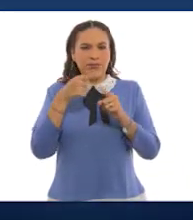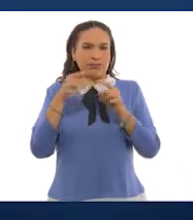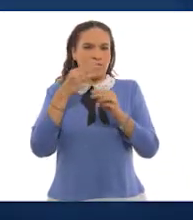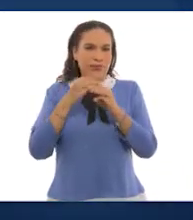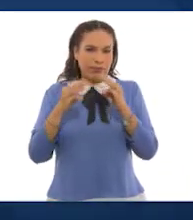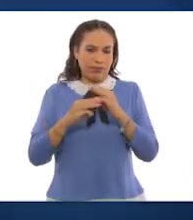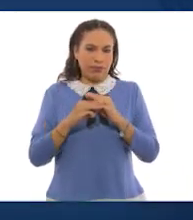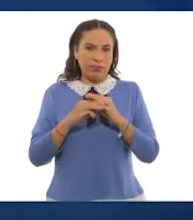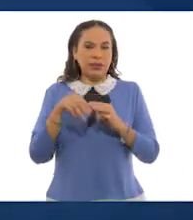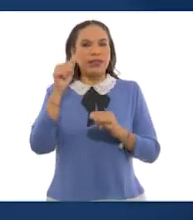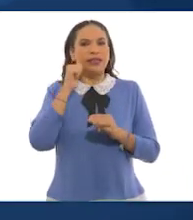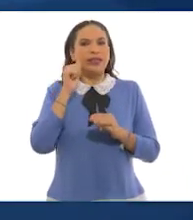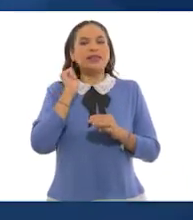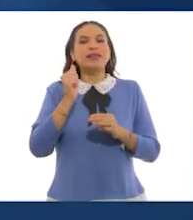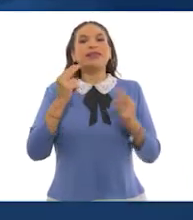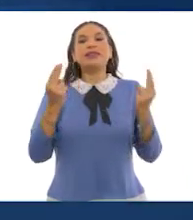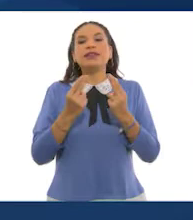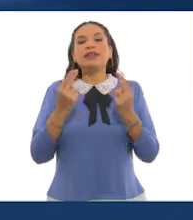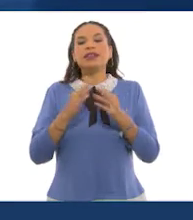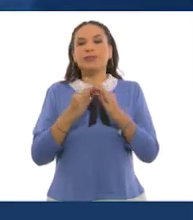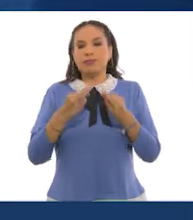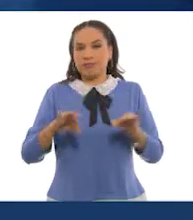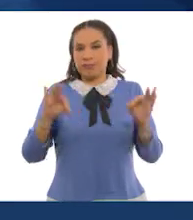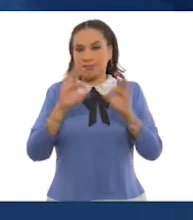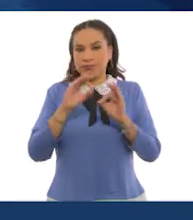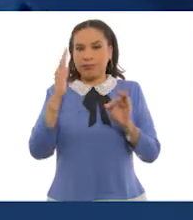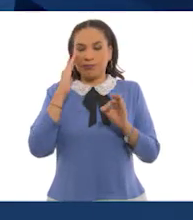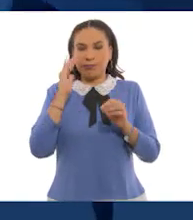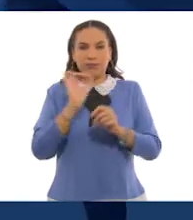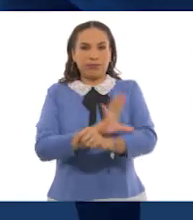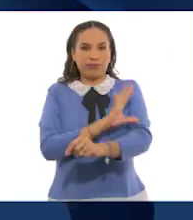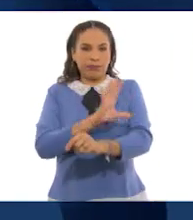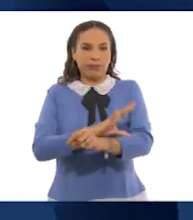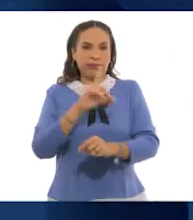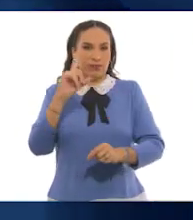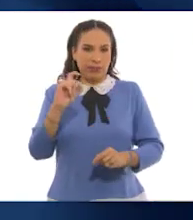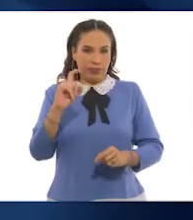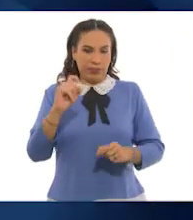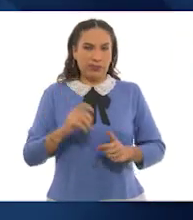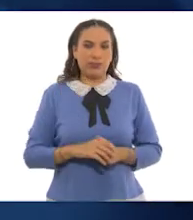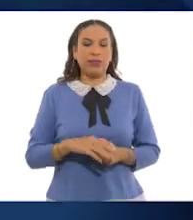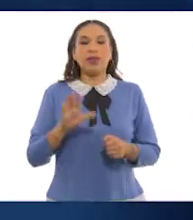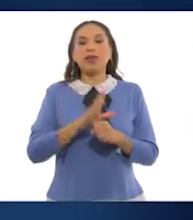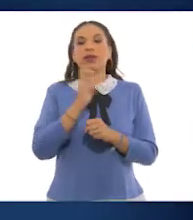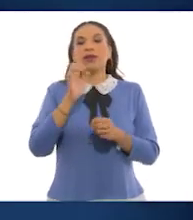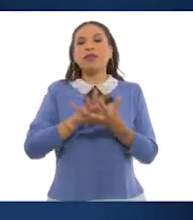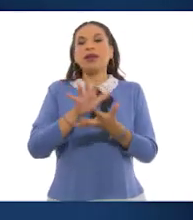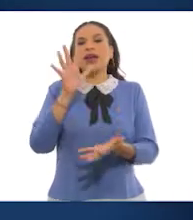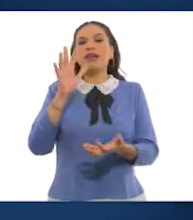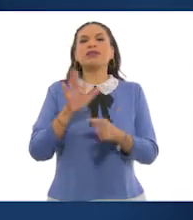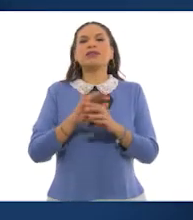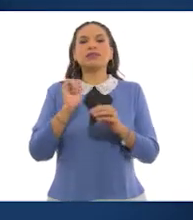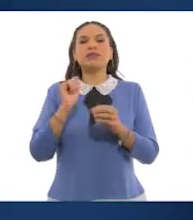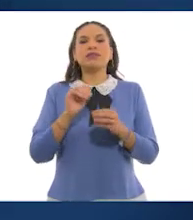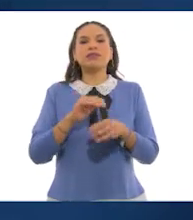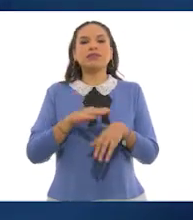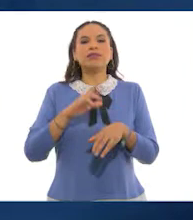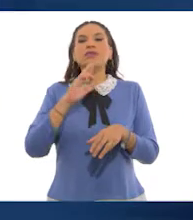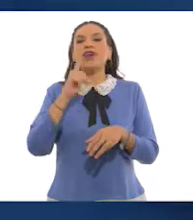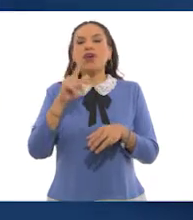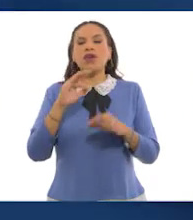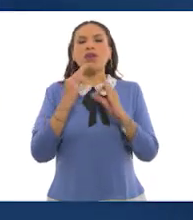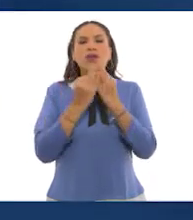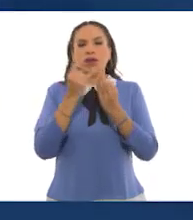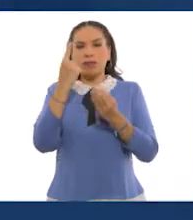material, siempre es necesario, fundamentalmente, energía y agua. Por lo que la mejor manera